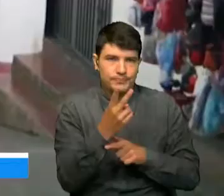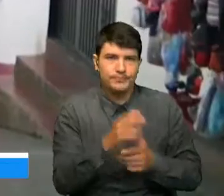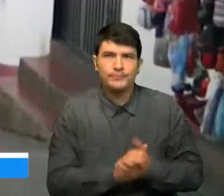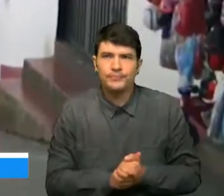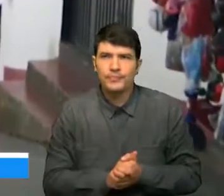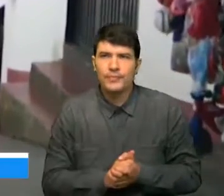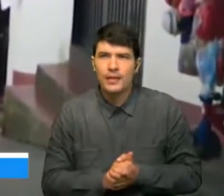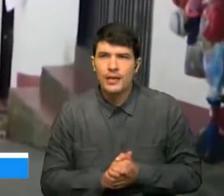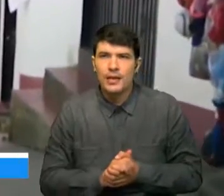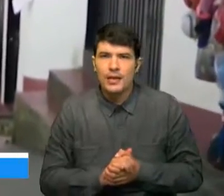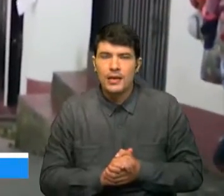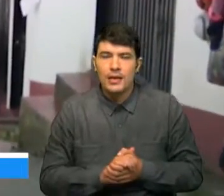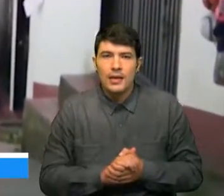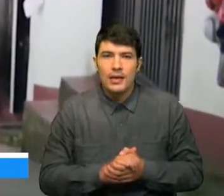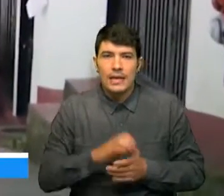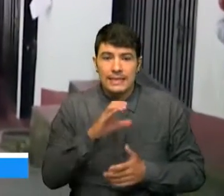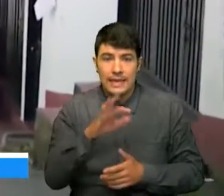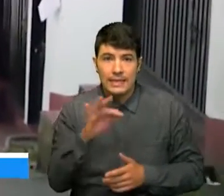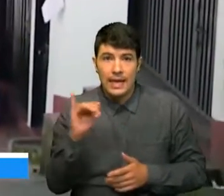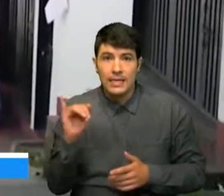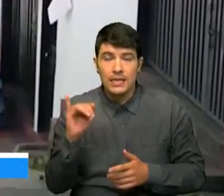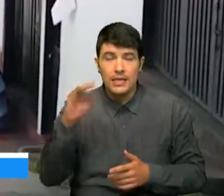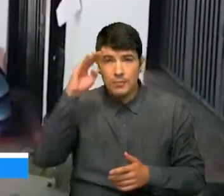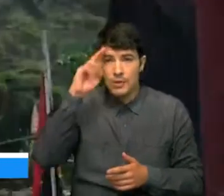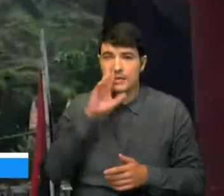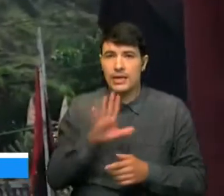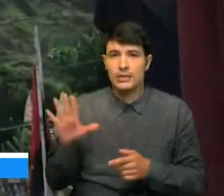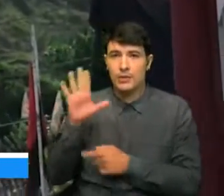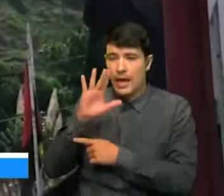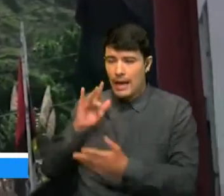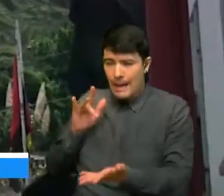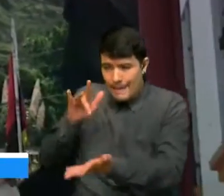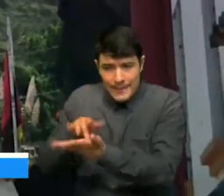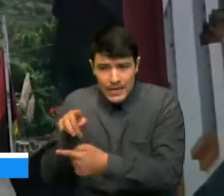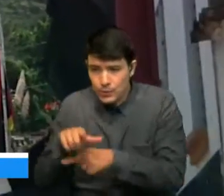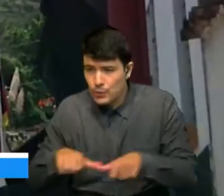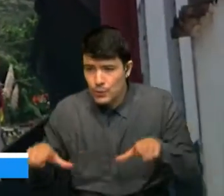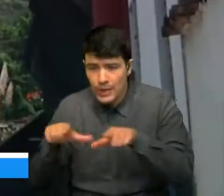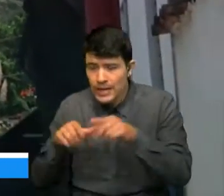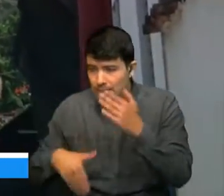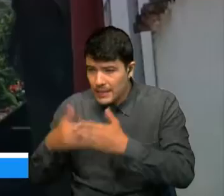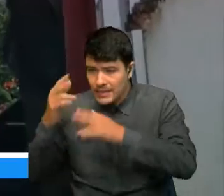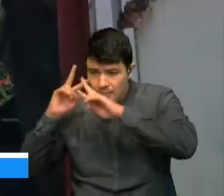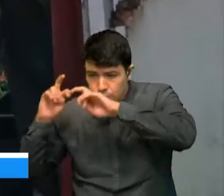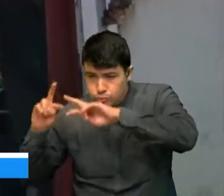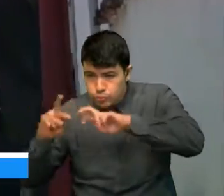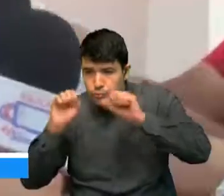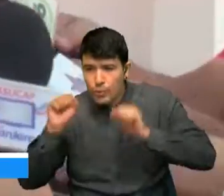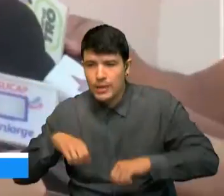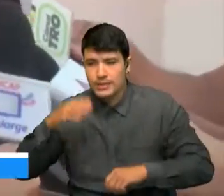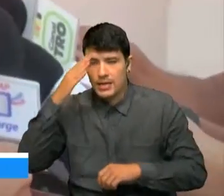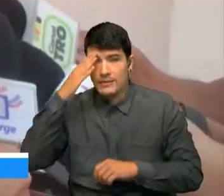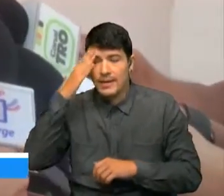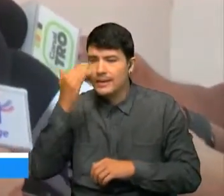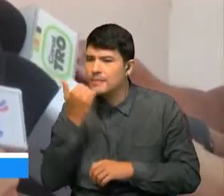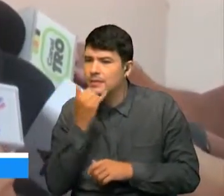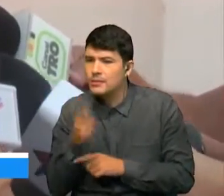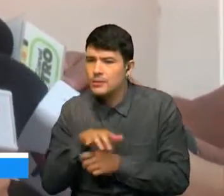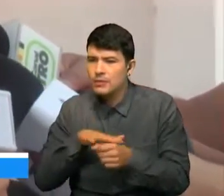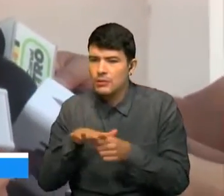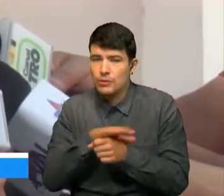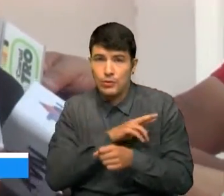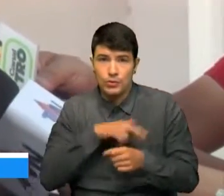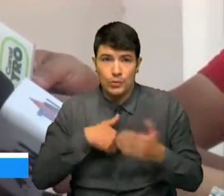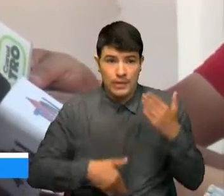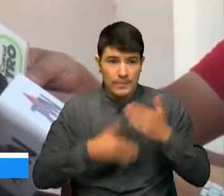se desplazaron miembros de unidades especiales de la Policía Nacional para indagar sobre lo ocurrido y dar apertura a las investigaciones. En este momento estamos esclareciendo el hecho